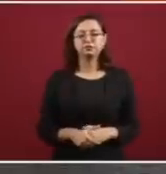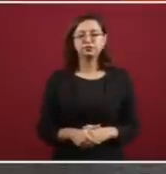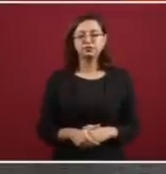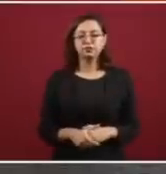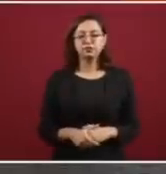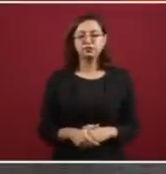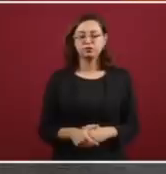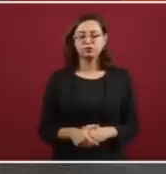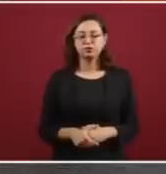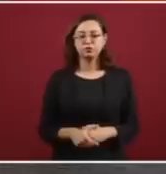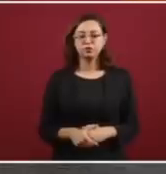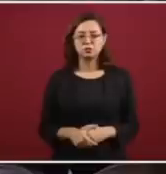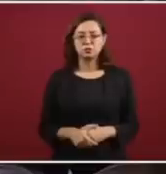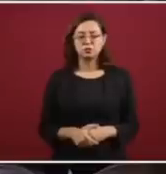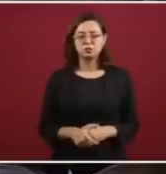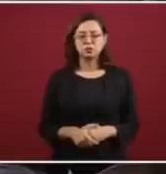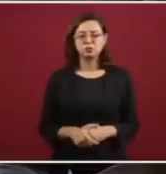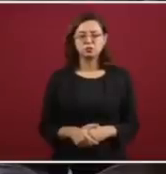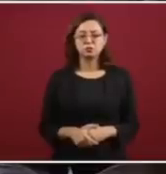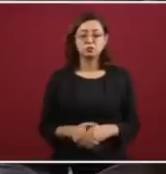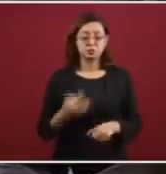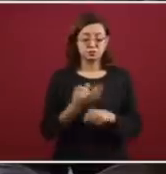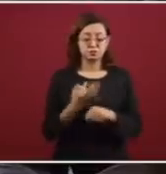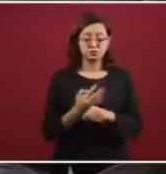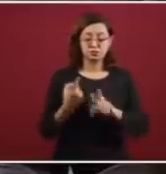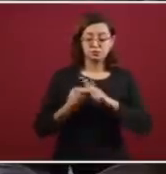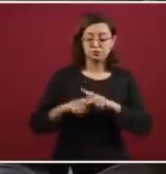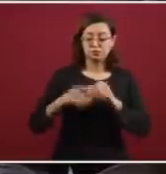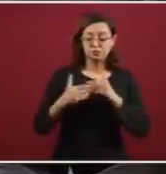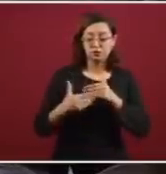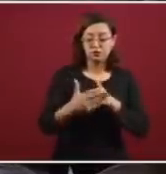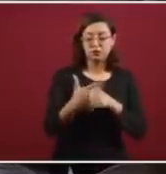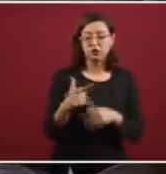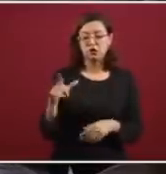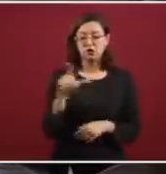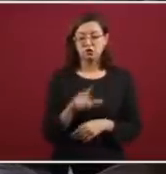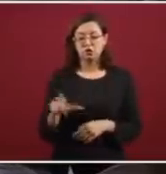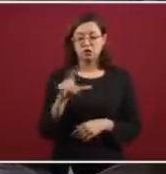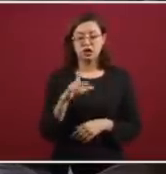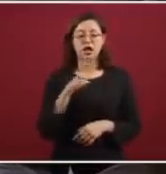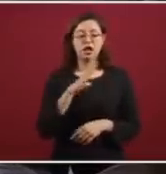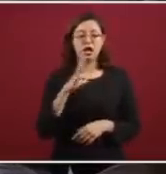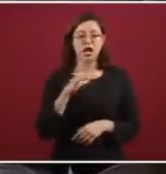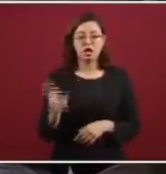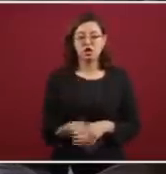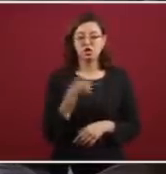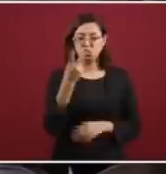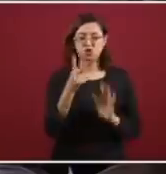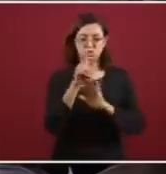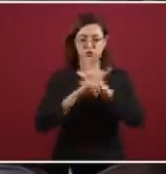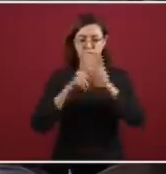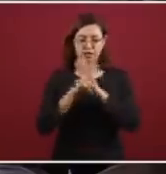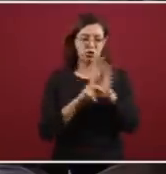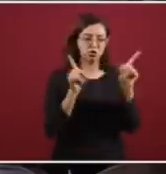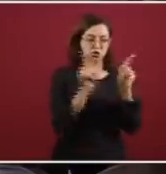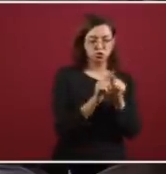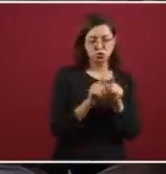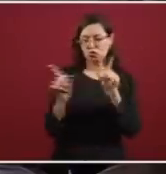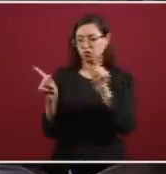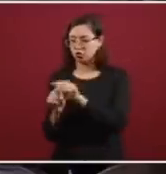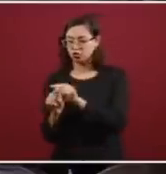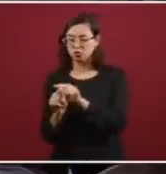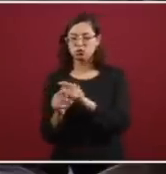Tenemos, como empezamos la semana, tenemos dos videos cortos